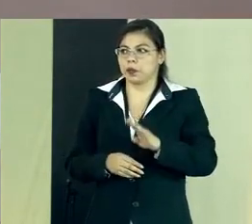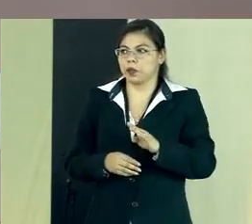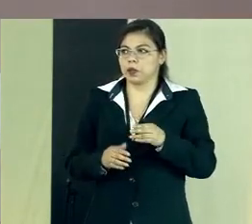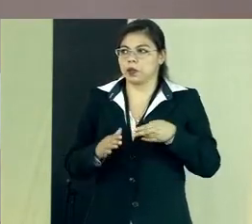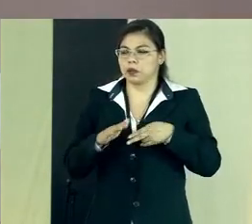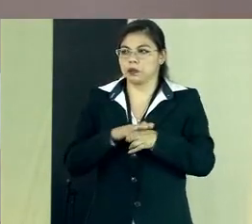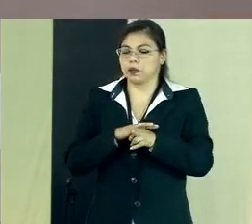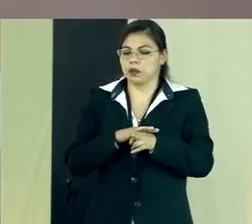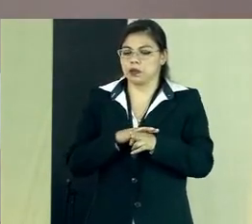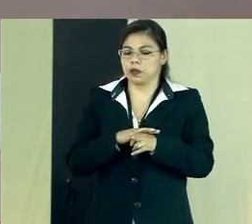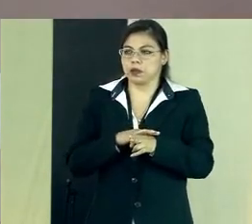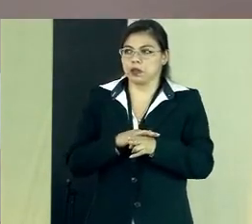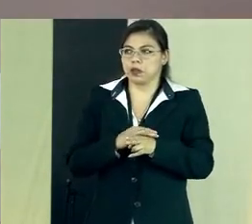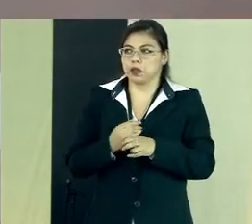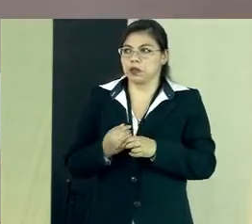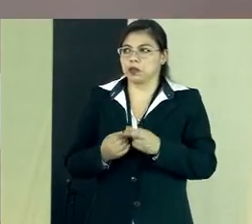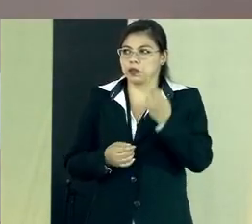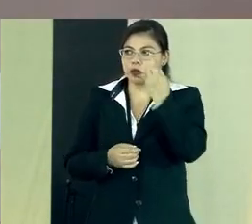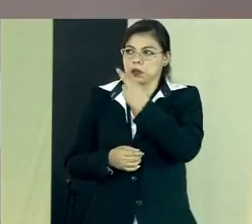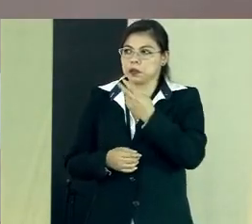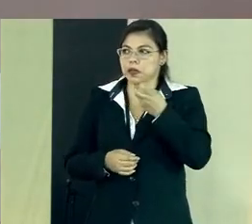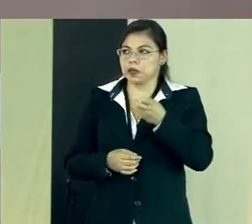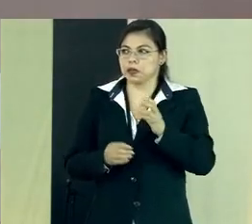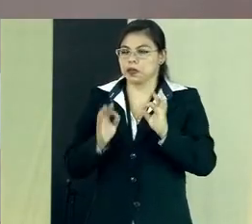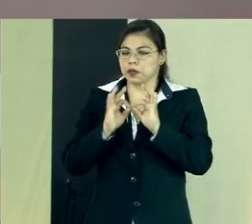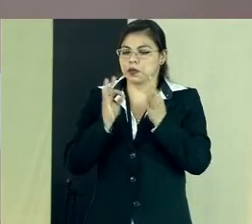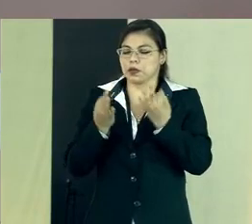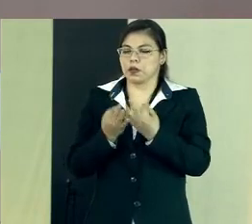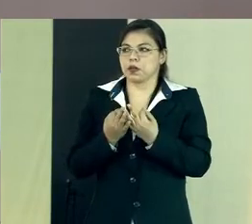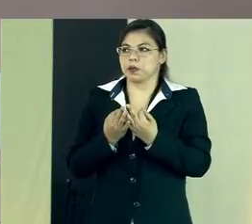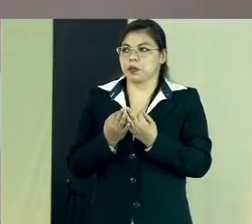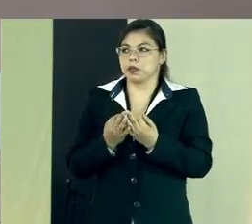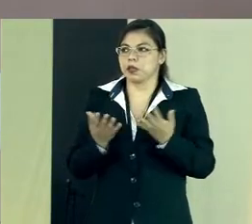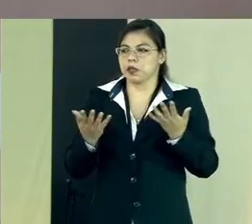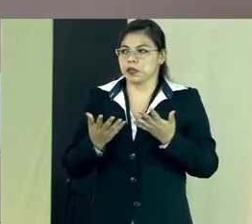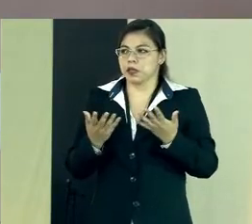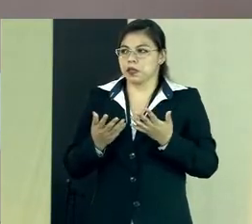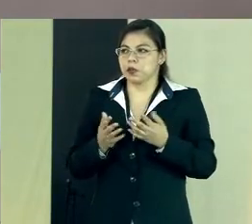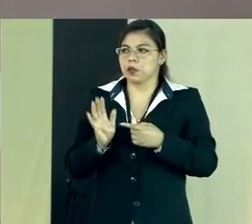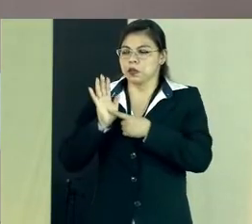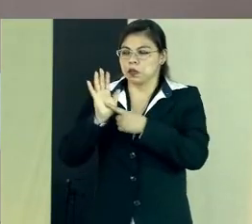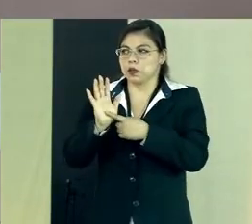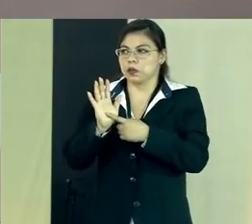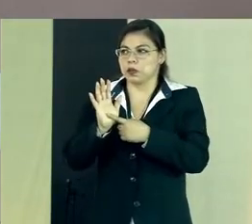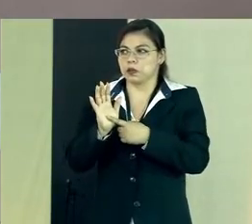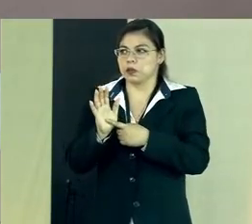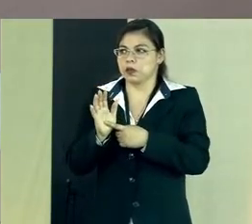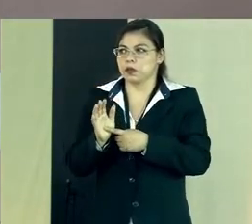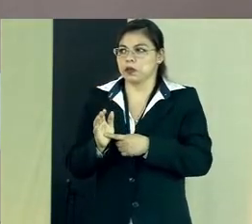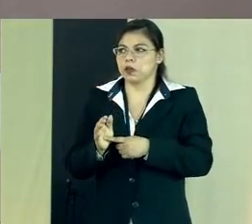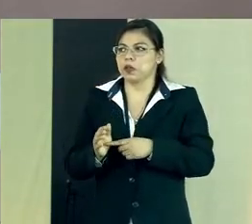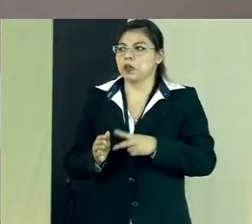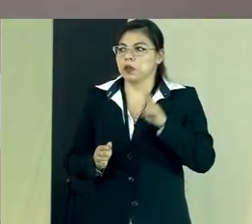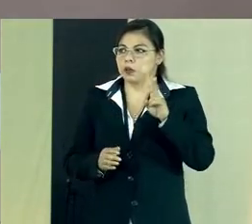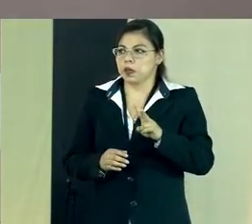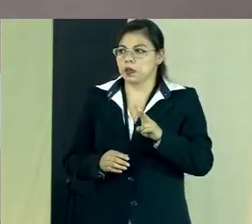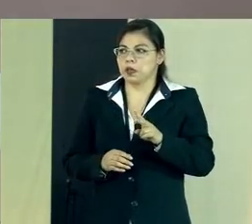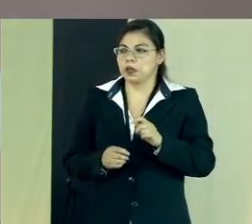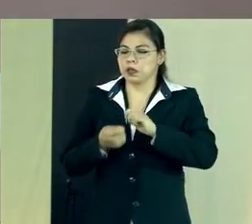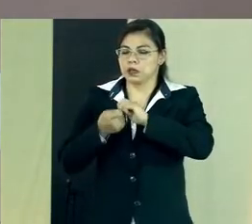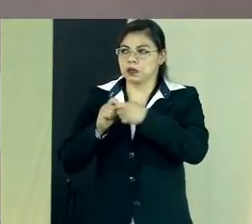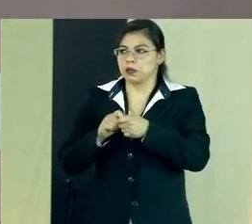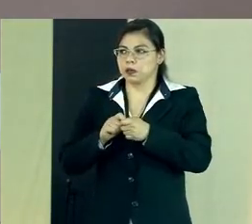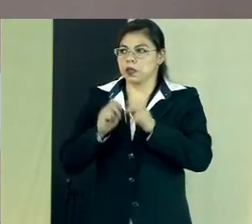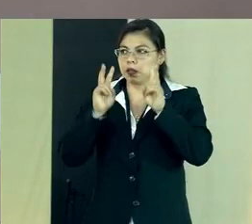explora nuestras fuerzas y hacerlos hacerlas visibles y reales se convirtió en el tema